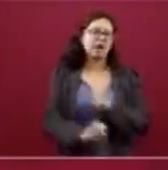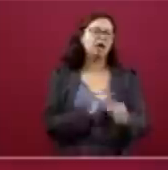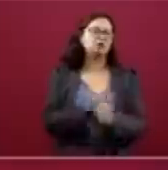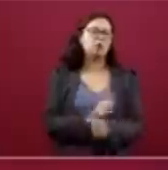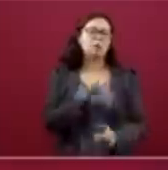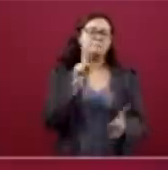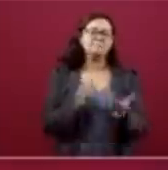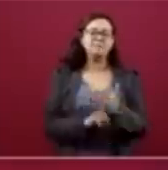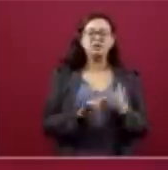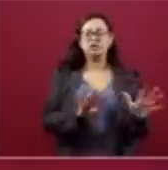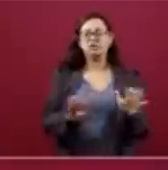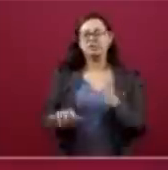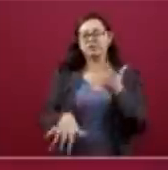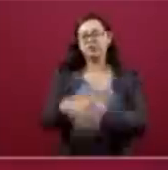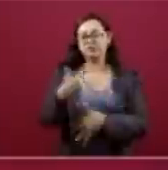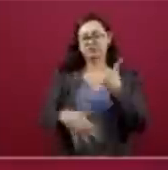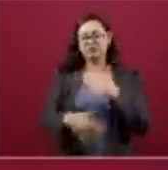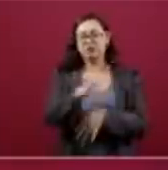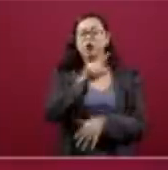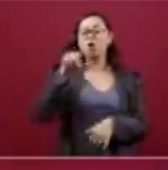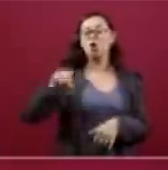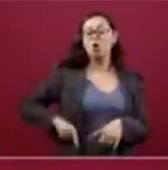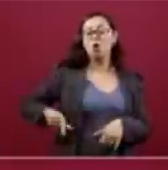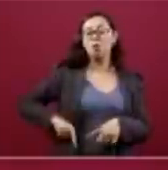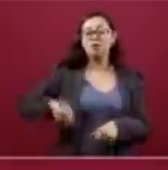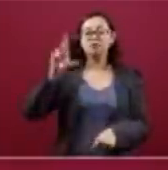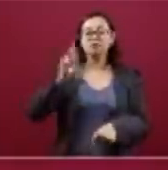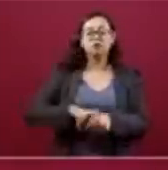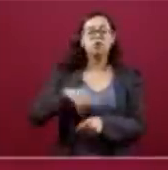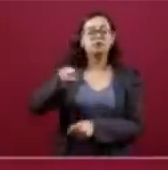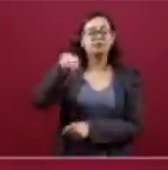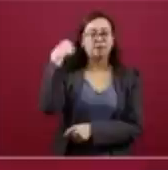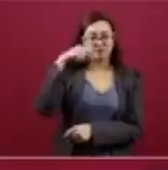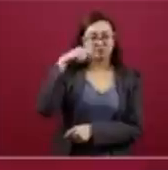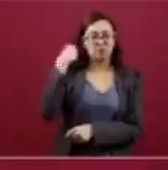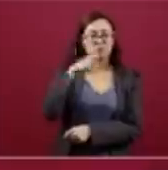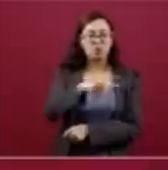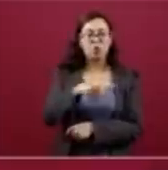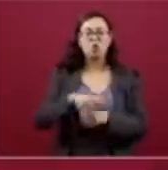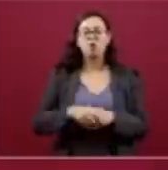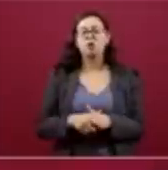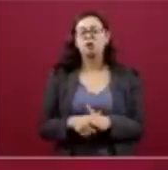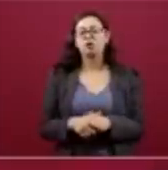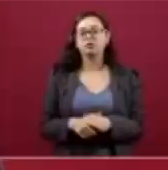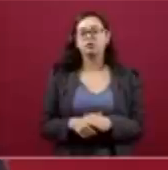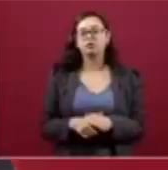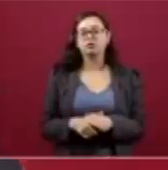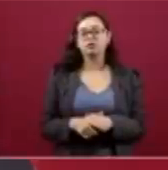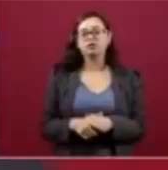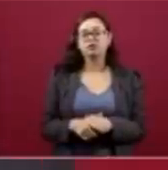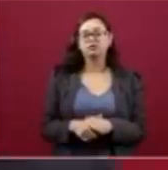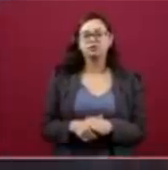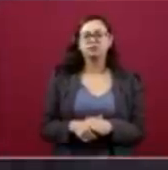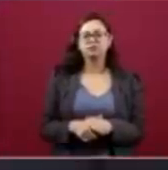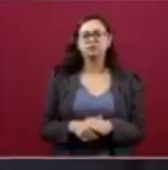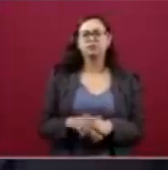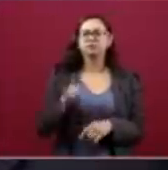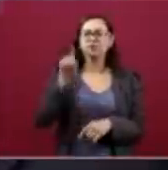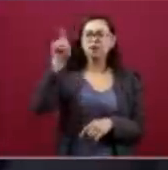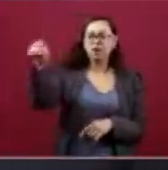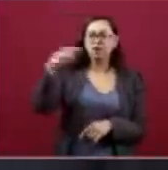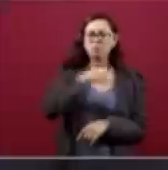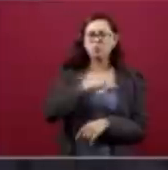1915 fue de gobernador a Tabasco y va a un municipio que se llama